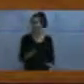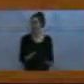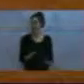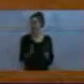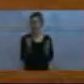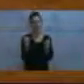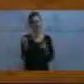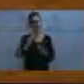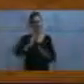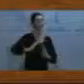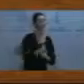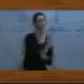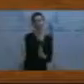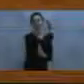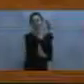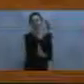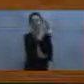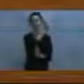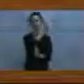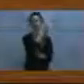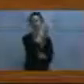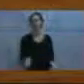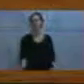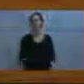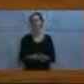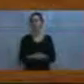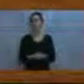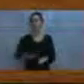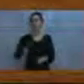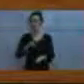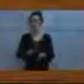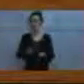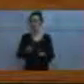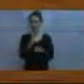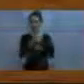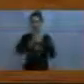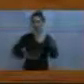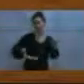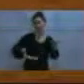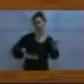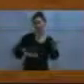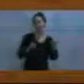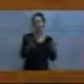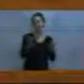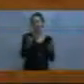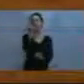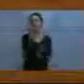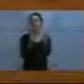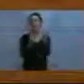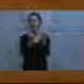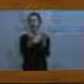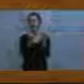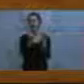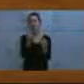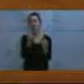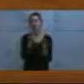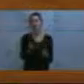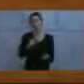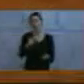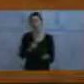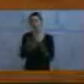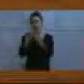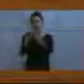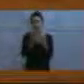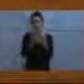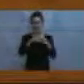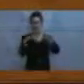Que ya no están en vigor. Es decir, cuando se hace en el informe el alegato económico, se dice que el objetivo de